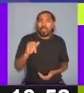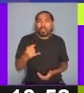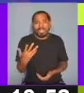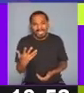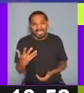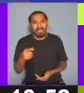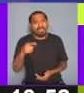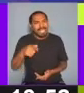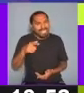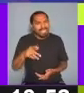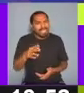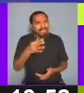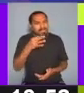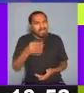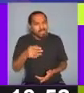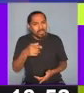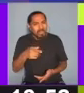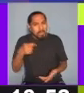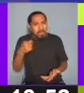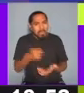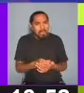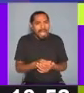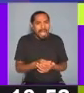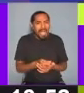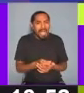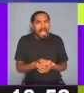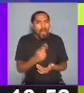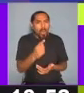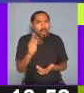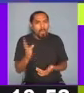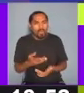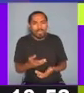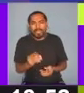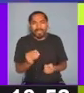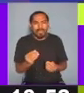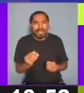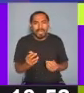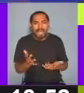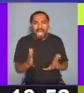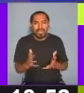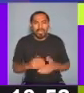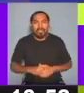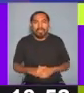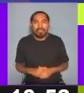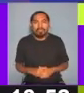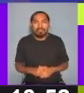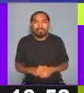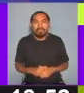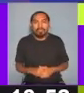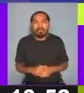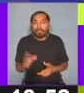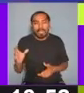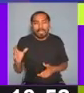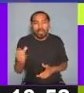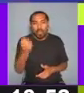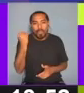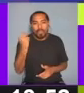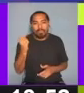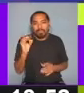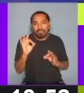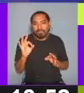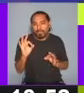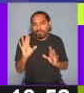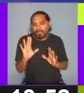ese 1,5 si es contribuyente de convenio multilateral, se lo toma como pago a cuenta. Es decir, forma parte